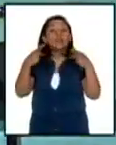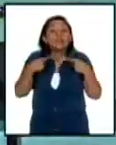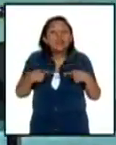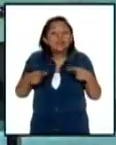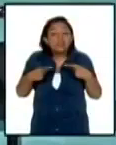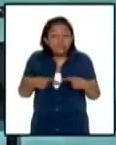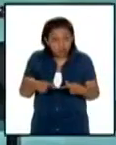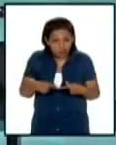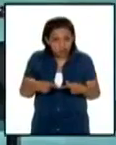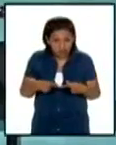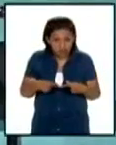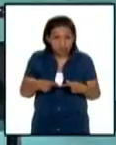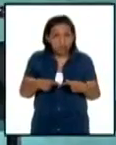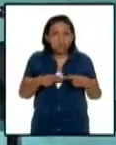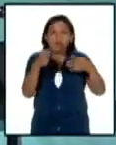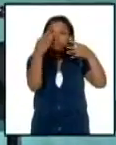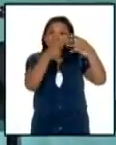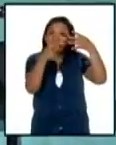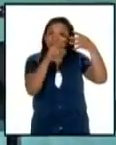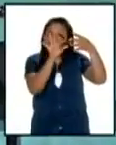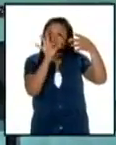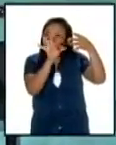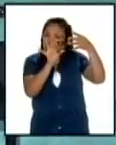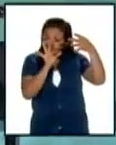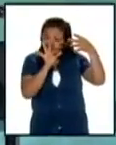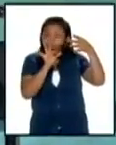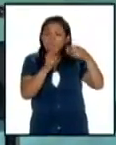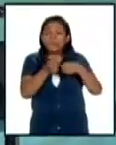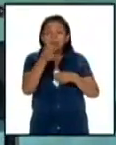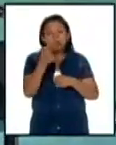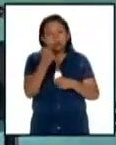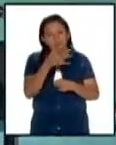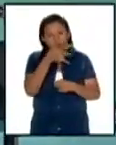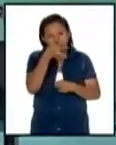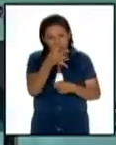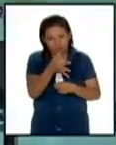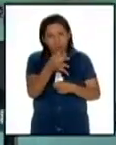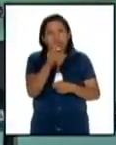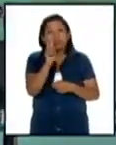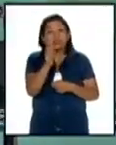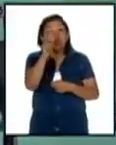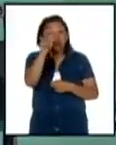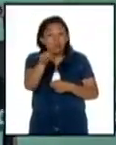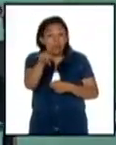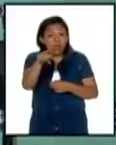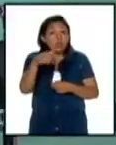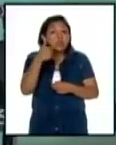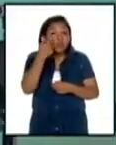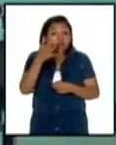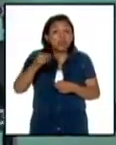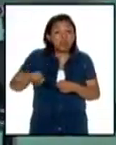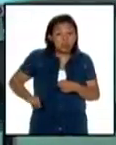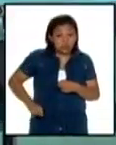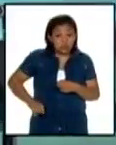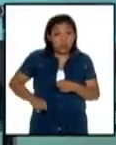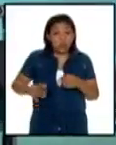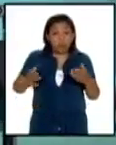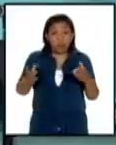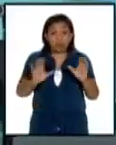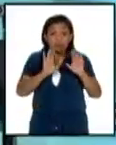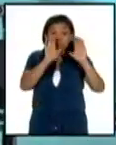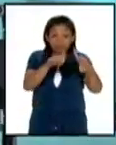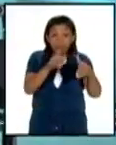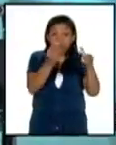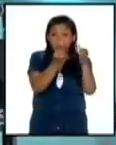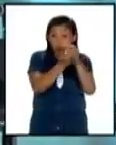tiene que ver con las opciones. Lo primero que hay que decir es que si de verdad usted está interesado en participar en este diplomado o